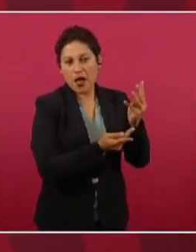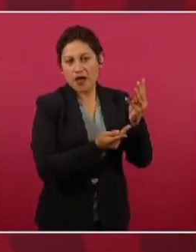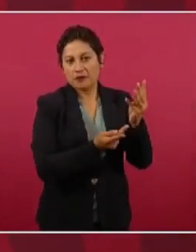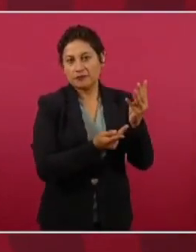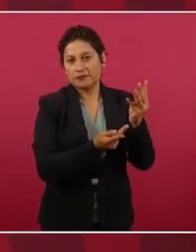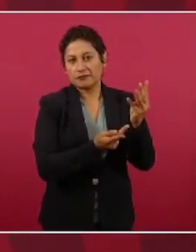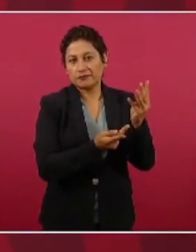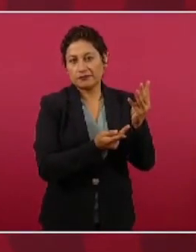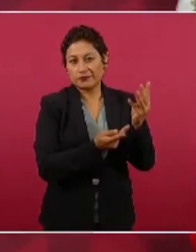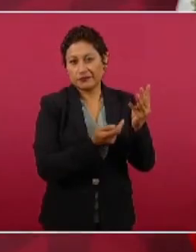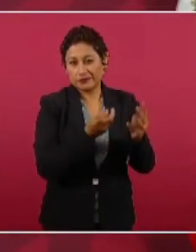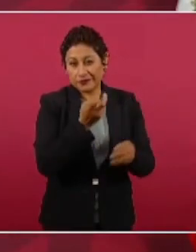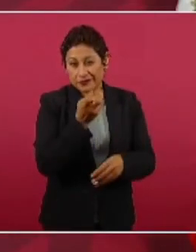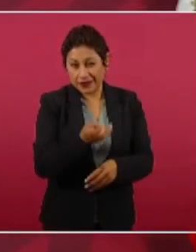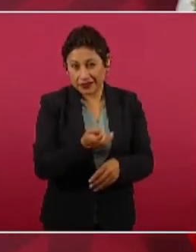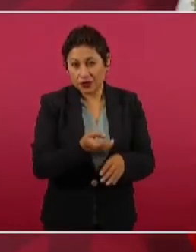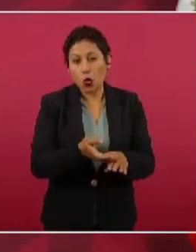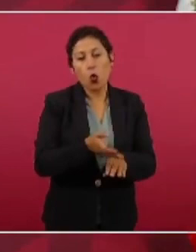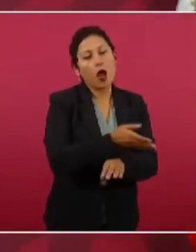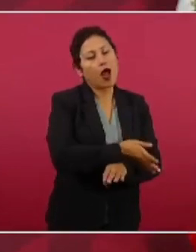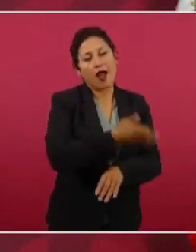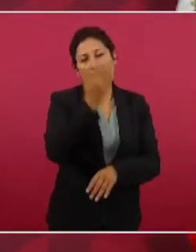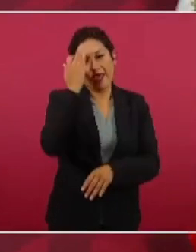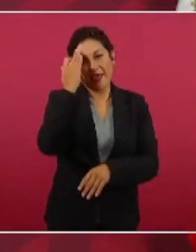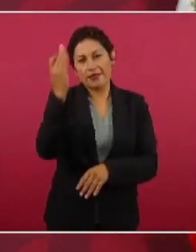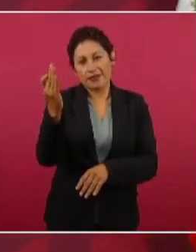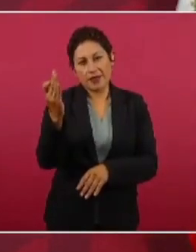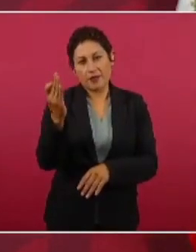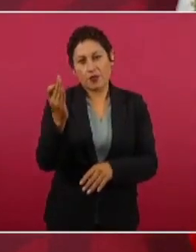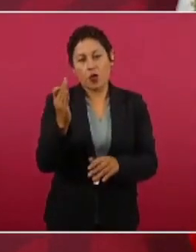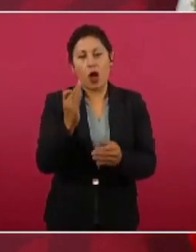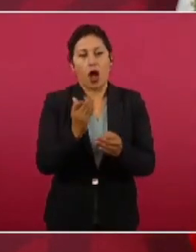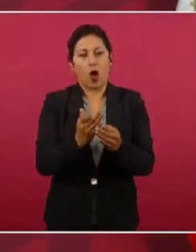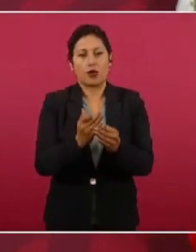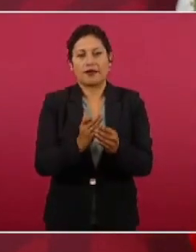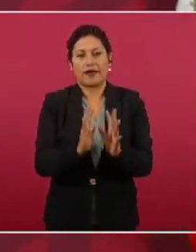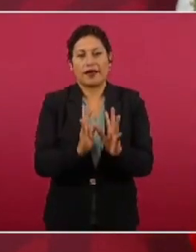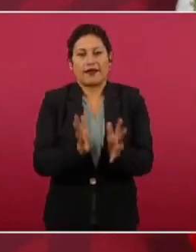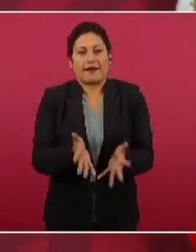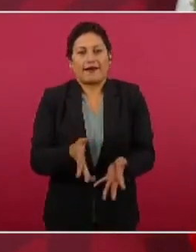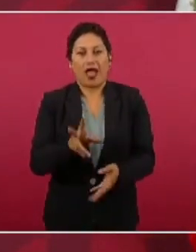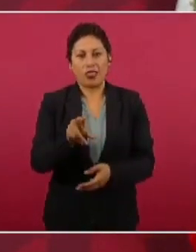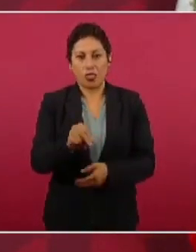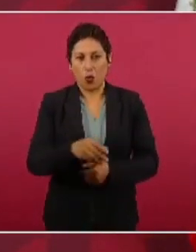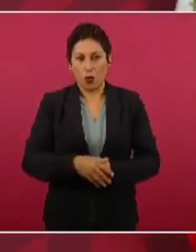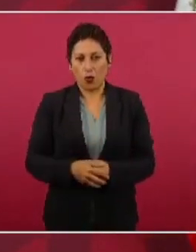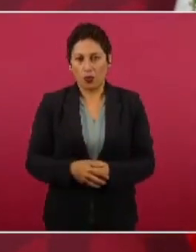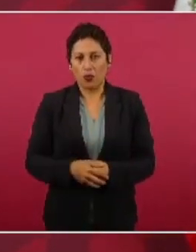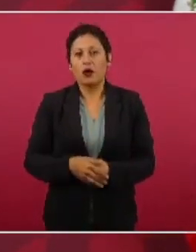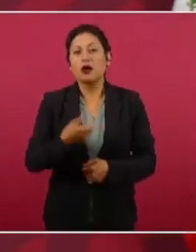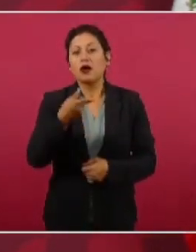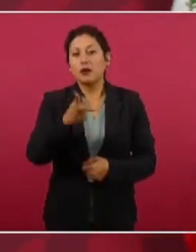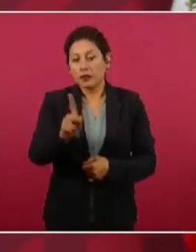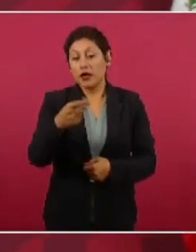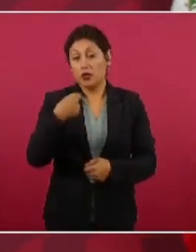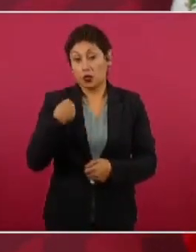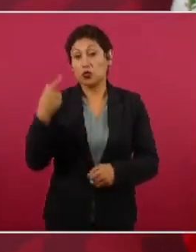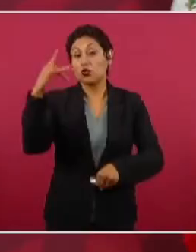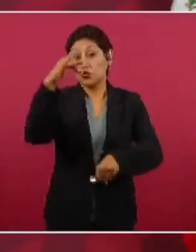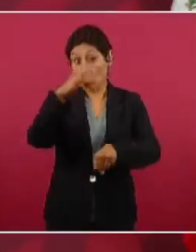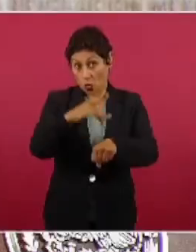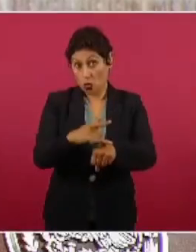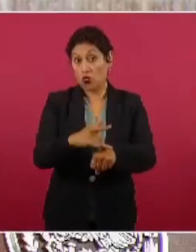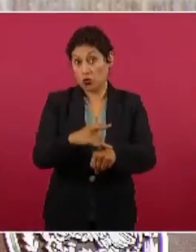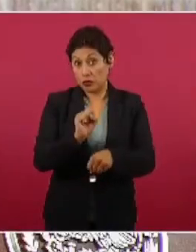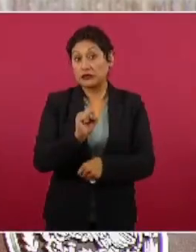Ya eso ya no lo hacen, pero a mí me lo hicieron. No porque estuviese en una lista negra, sino